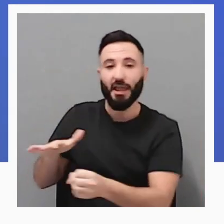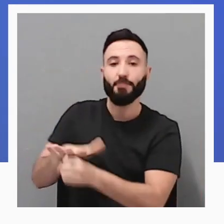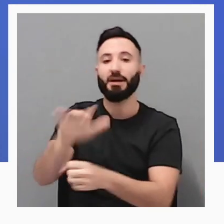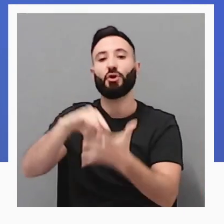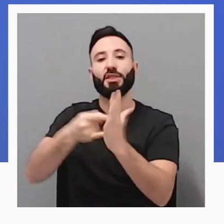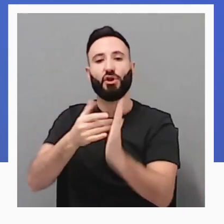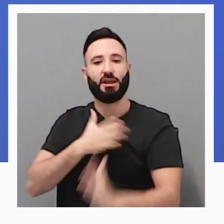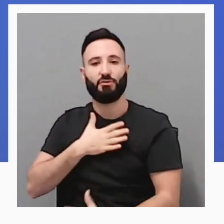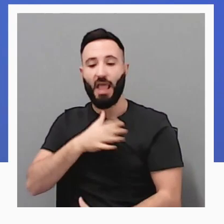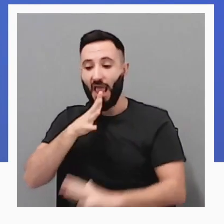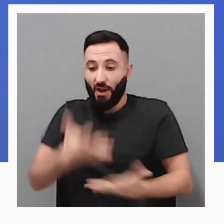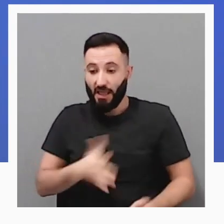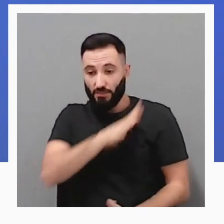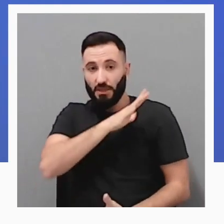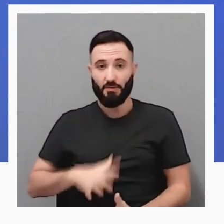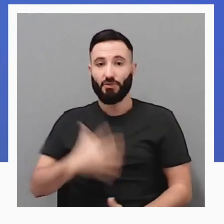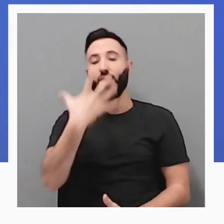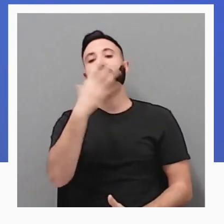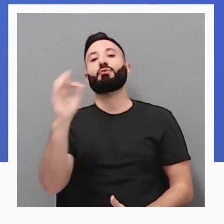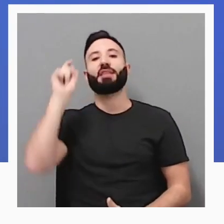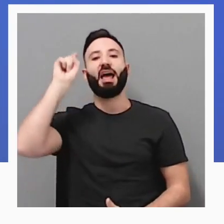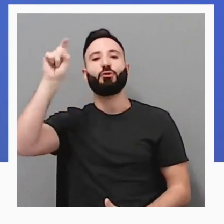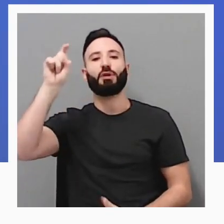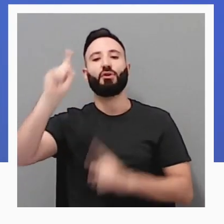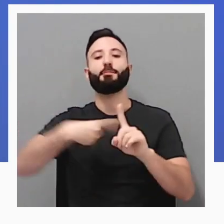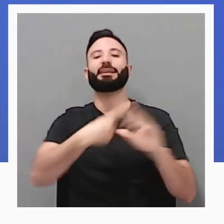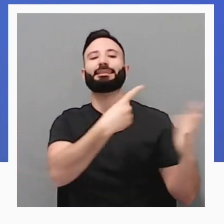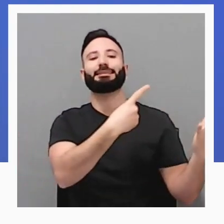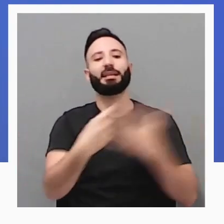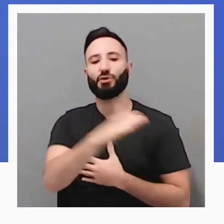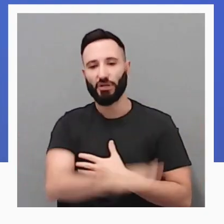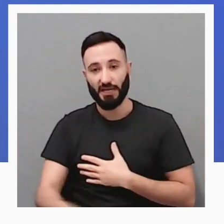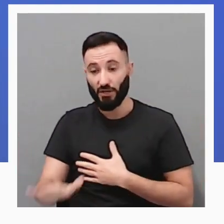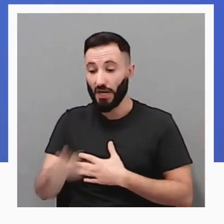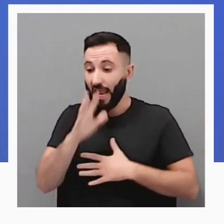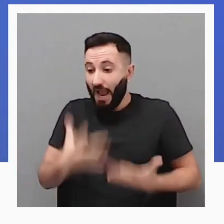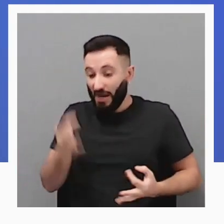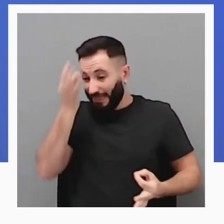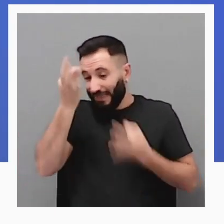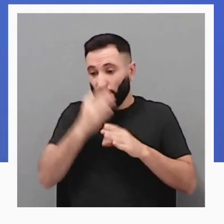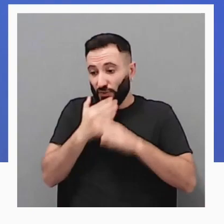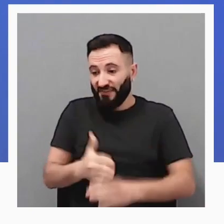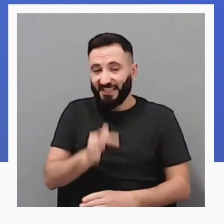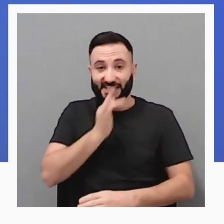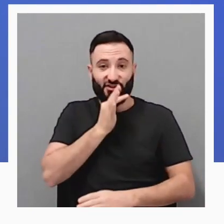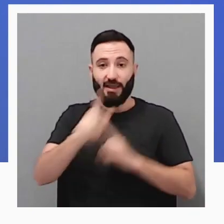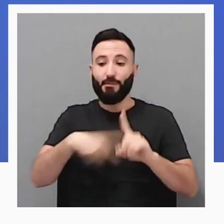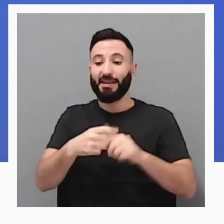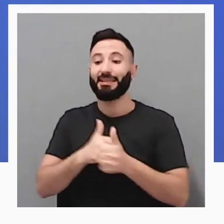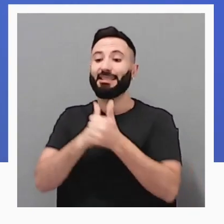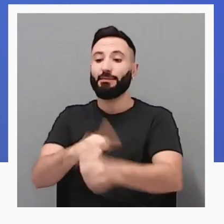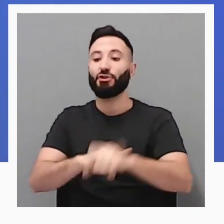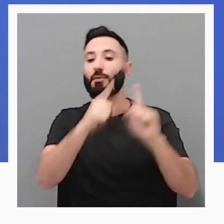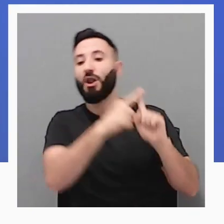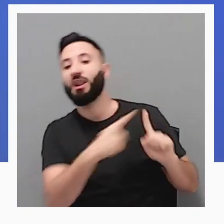tenemos enrolados a 50 educadores y 600 niños, y aunque todavía no son datos suficientes ni el seguimiento es suficientemente largo como para